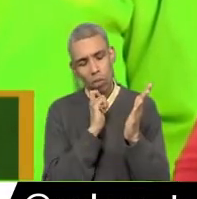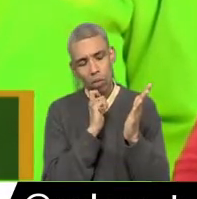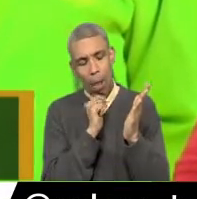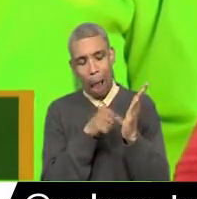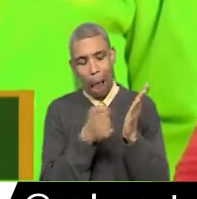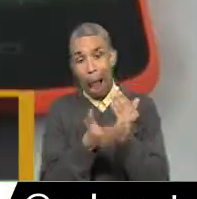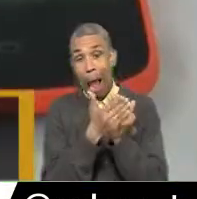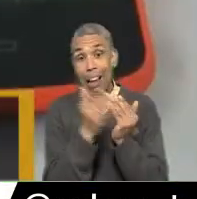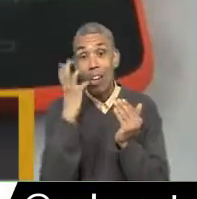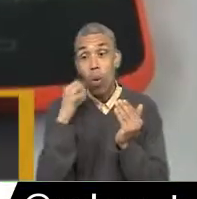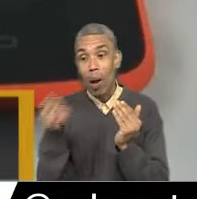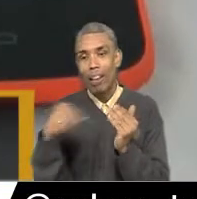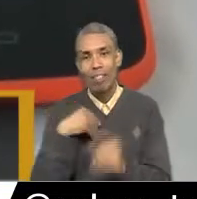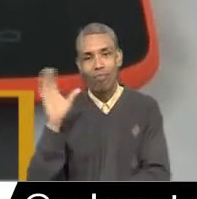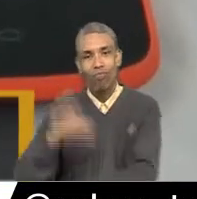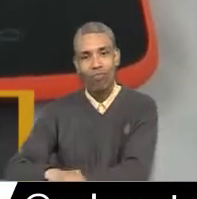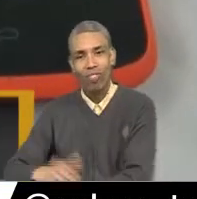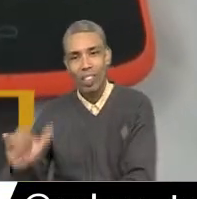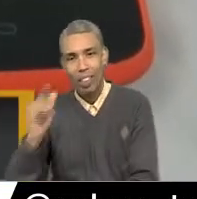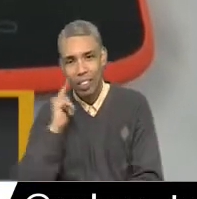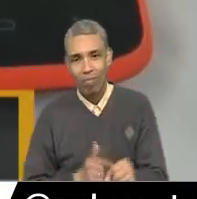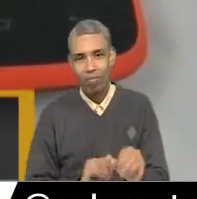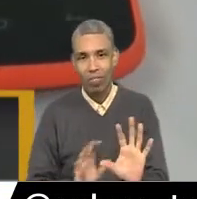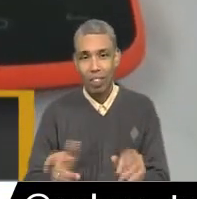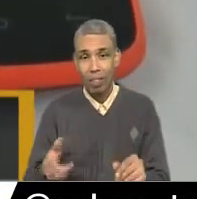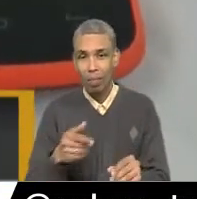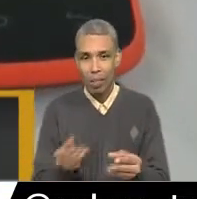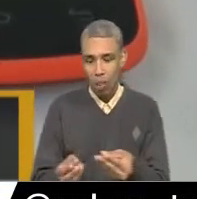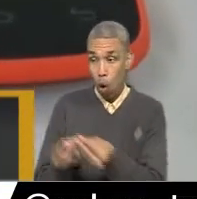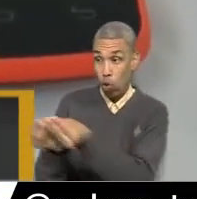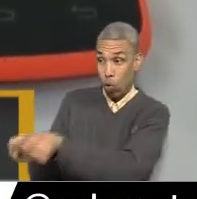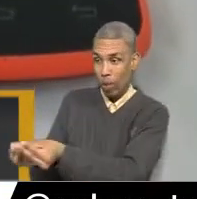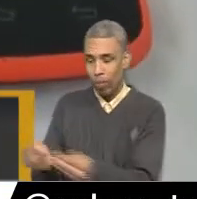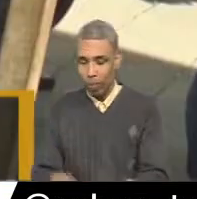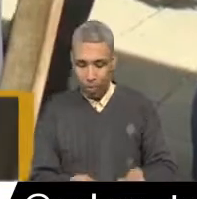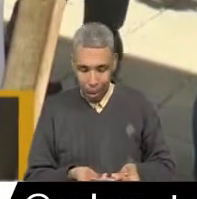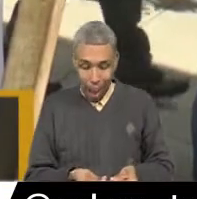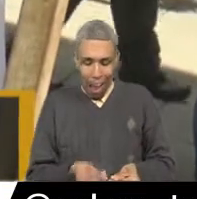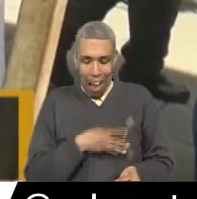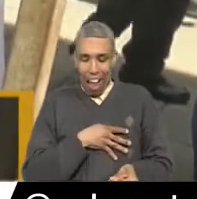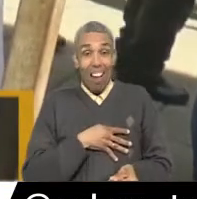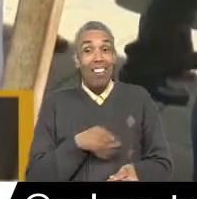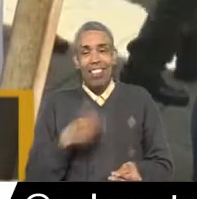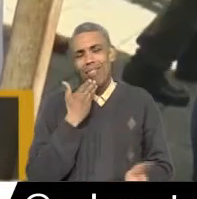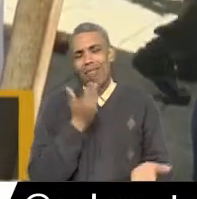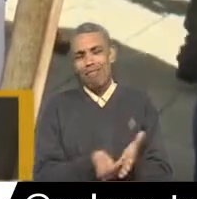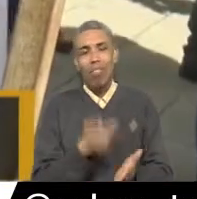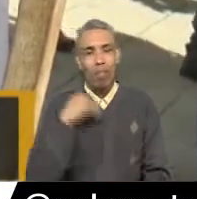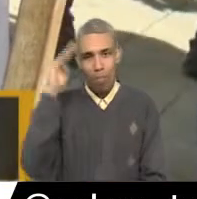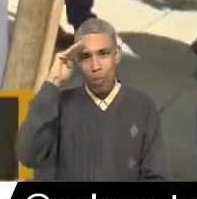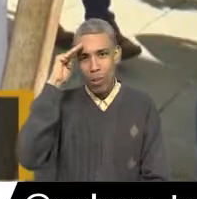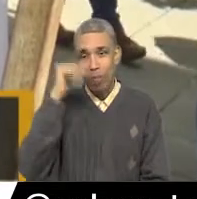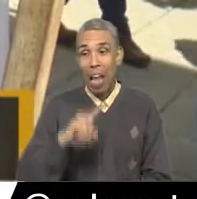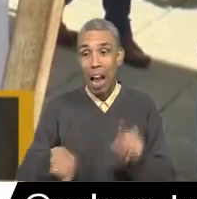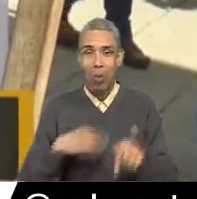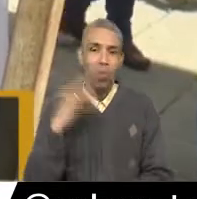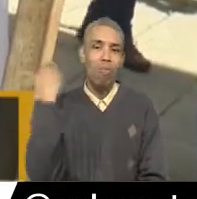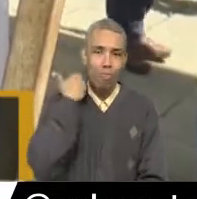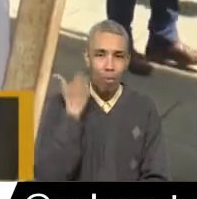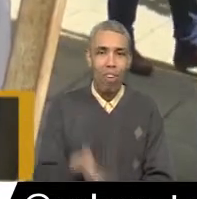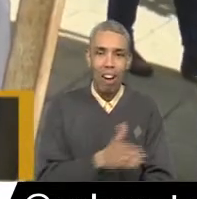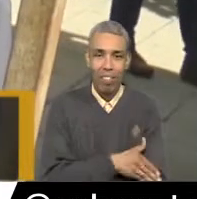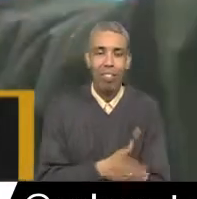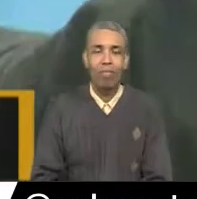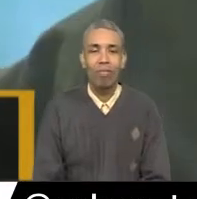lo que va corrido del año. Las víctimas se mostraron satisfechas por los operativos que les permitió obtener nuevamente el celular que meses antes les habían robado.